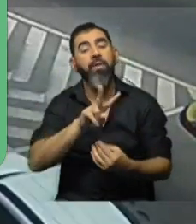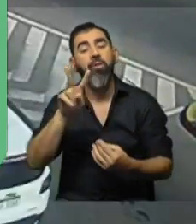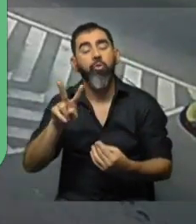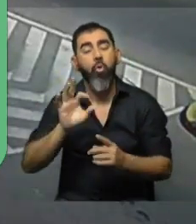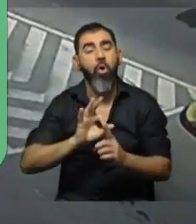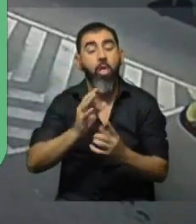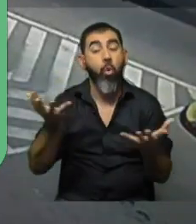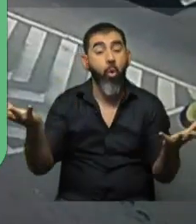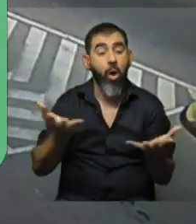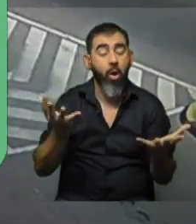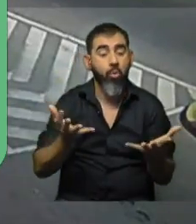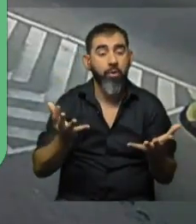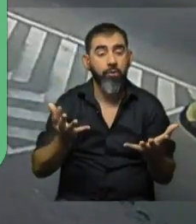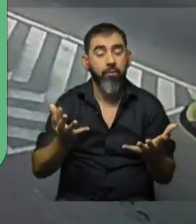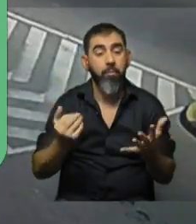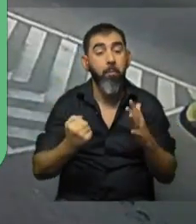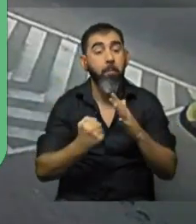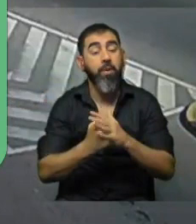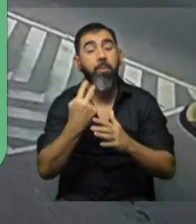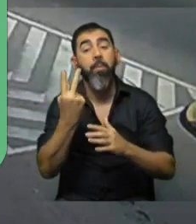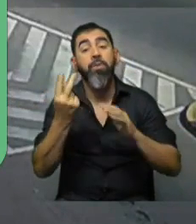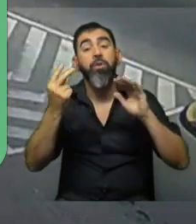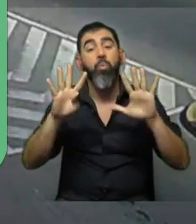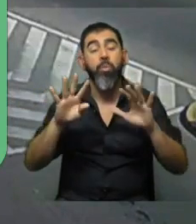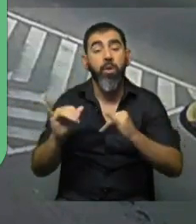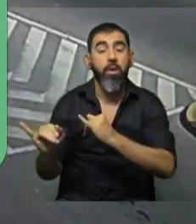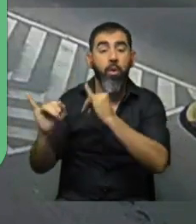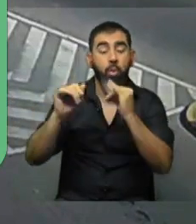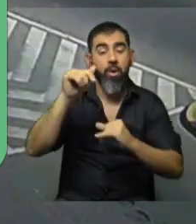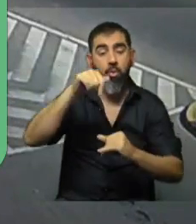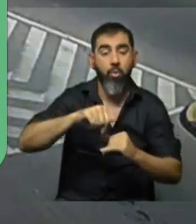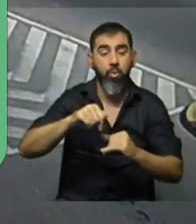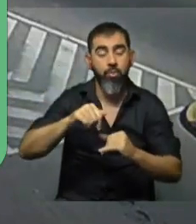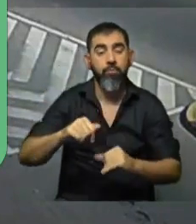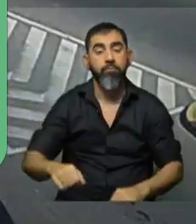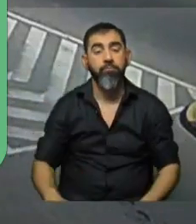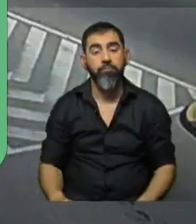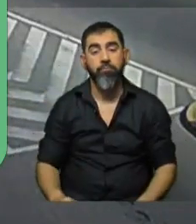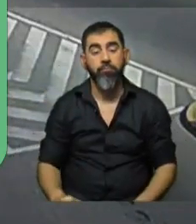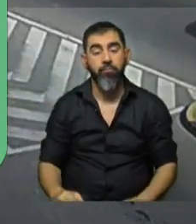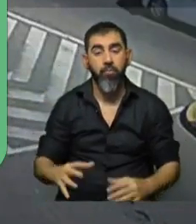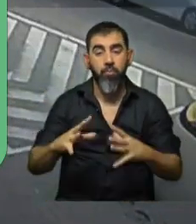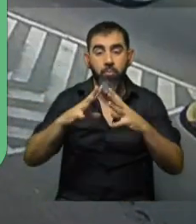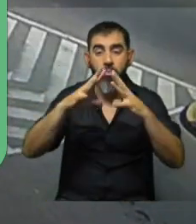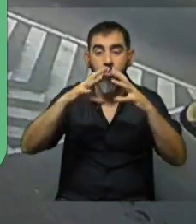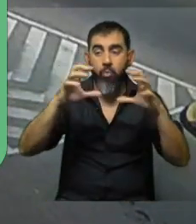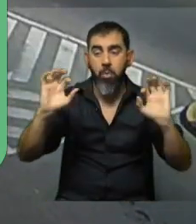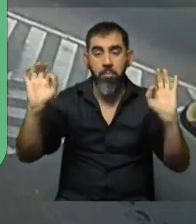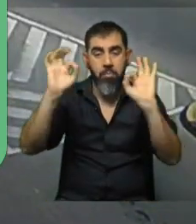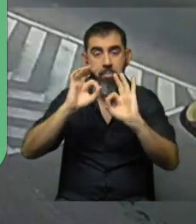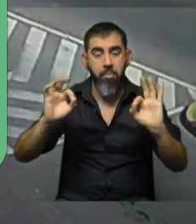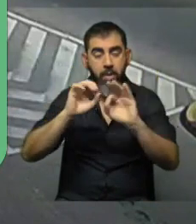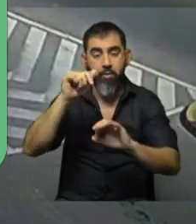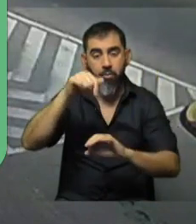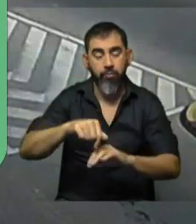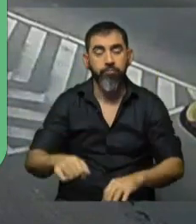22 grados y en ascenso, porque nos vamos a ir hasta los 29, como ustedes ven ahí. Nubes. de ningún tipo y color vamos a tener el día.